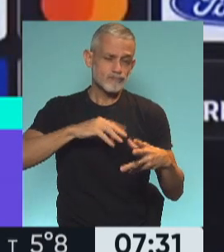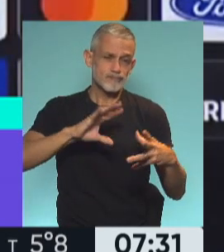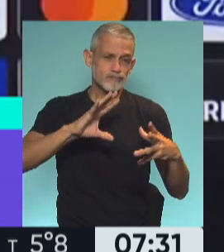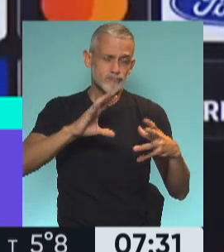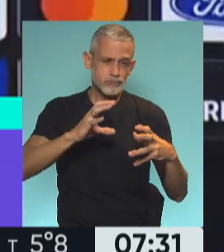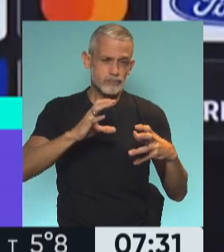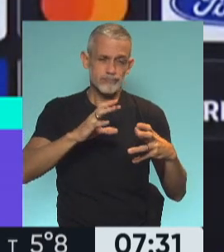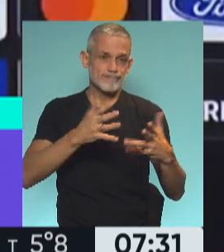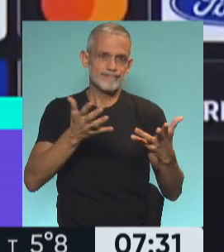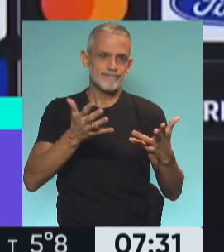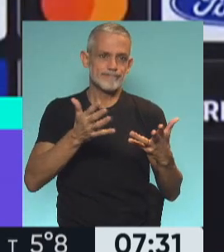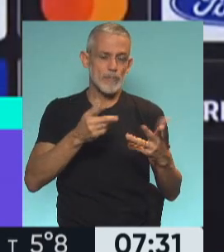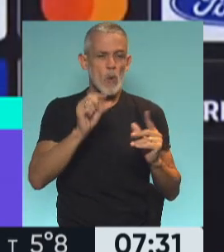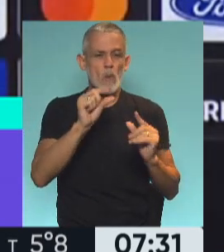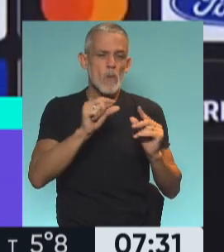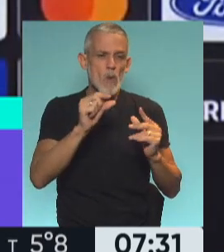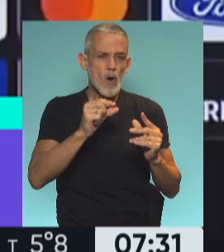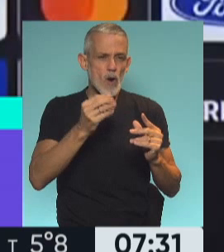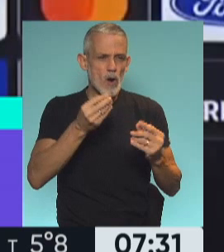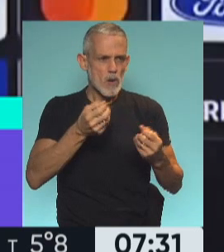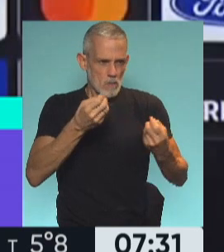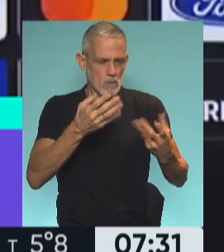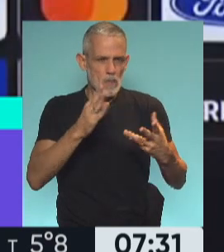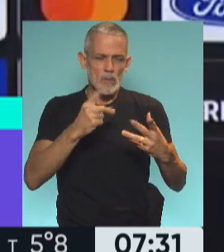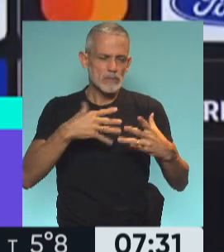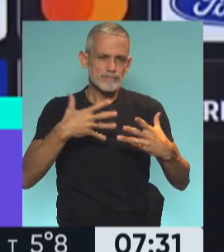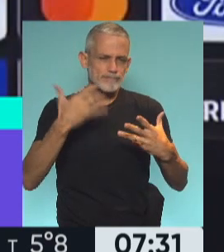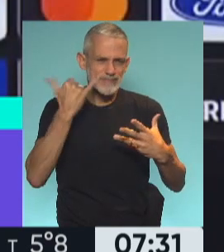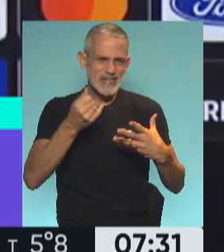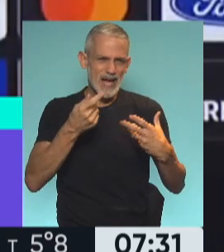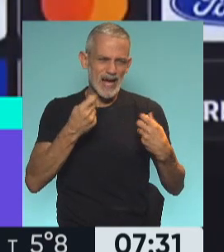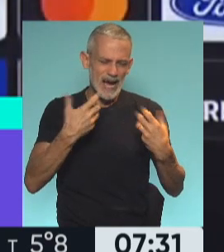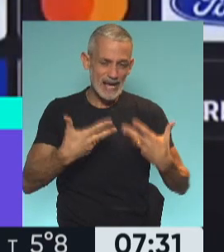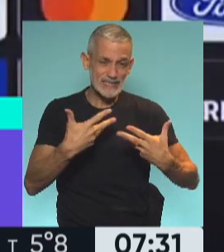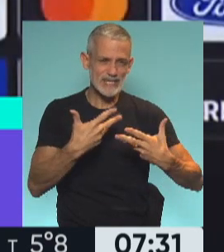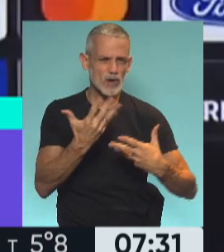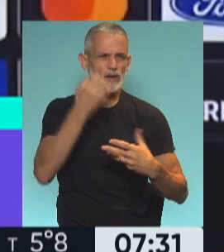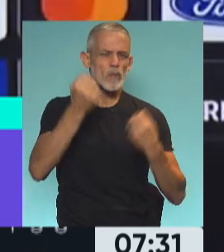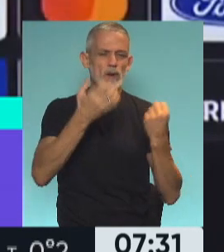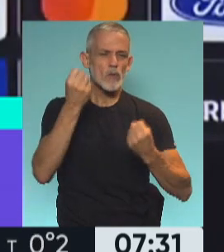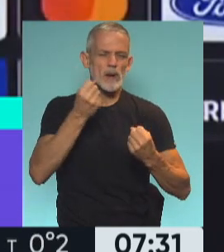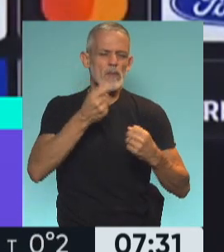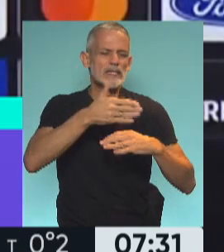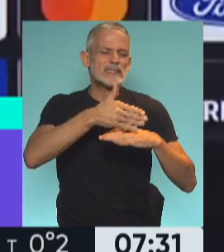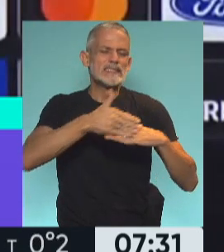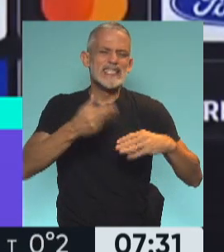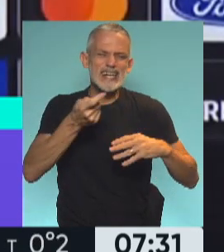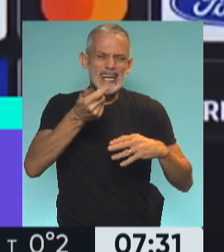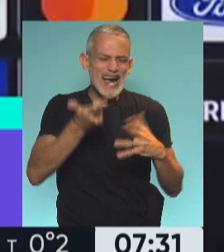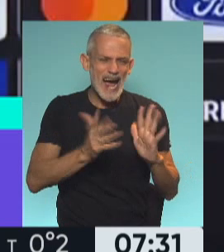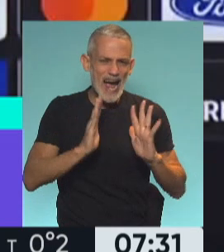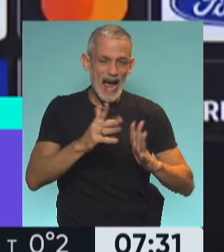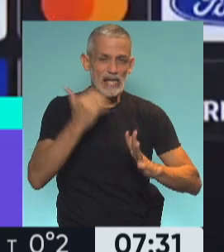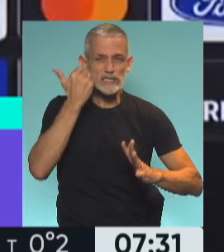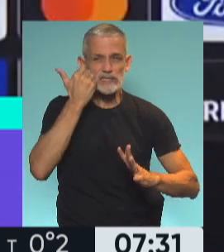eso nos alimentó, ¿no? Nos alimentó muchísimo, pero veníamos muy desgastados y después recuperamos jugadores al límite. O sea,